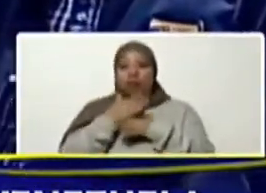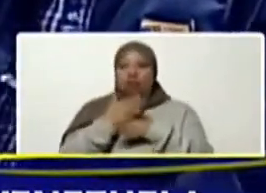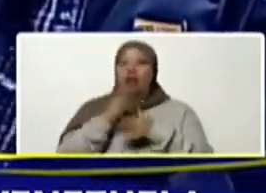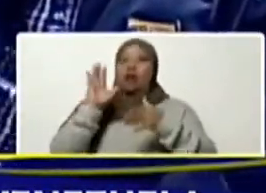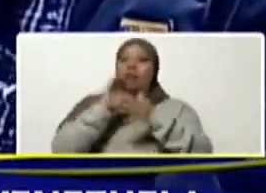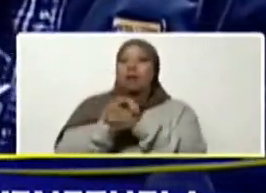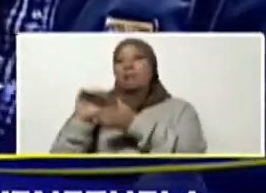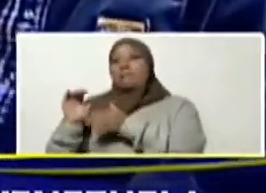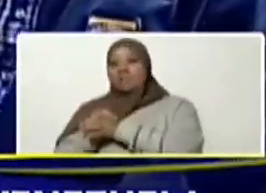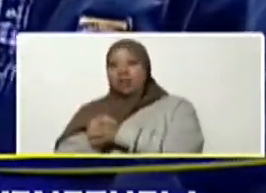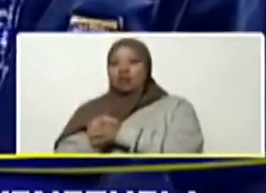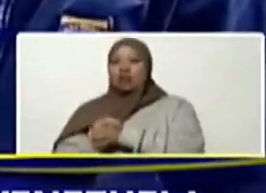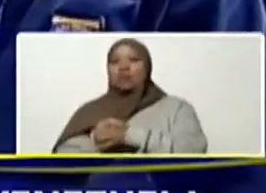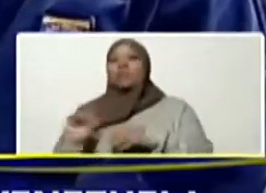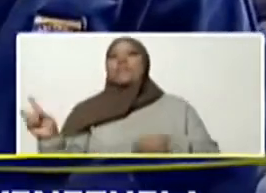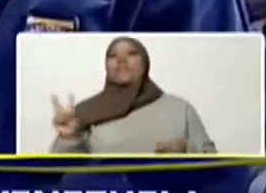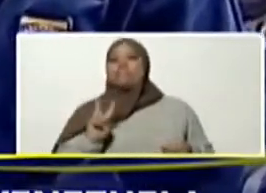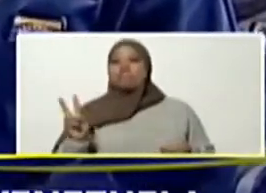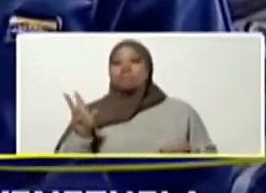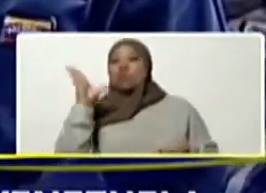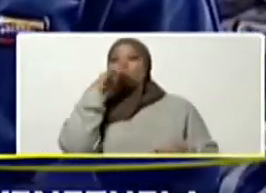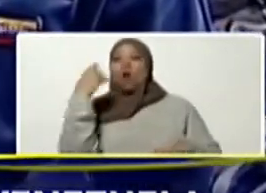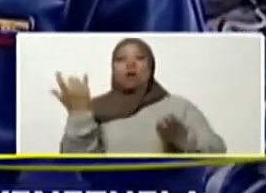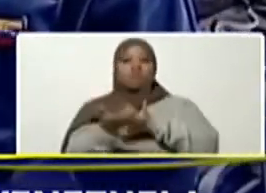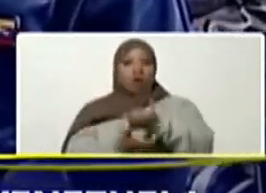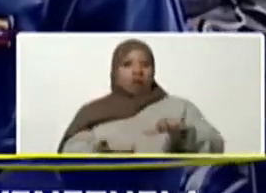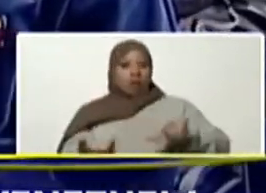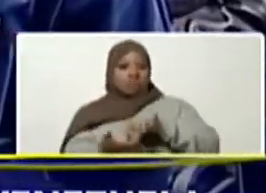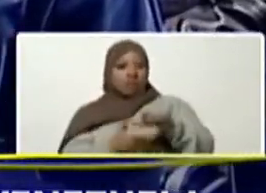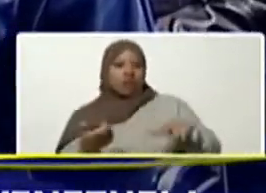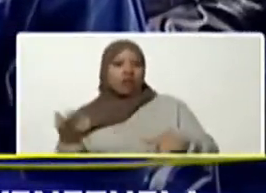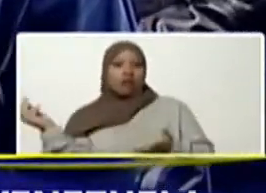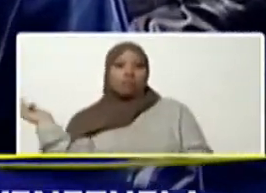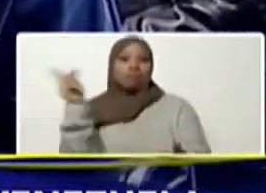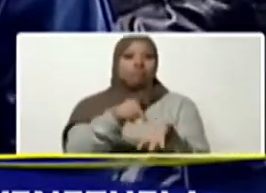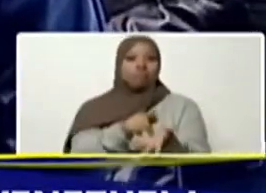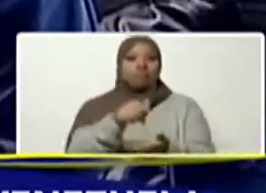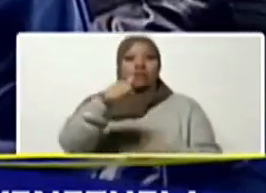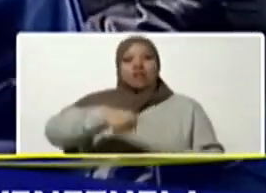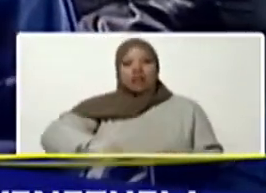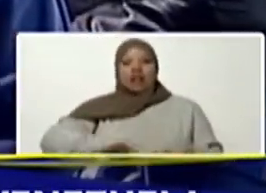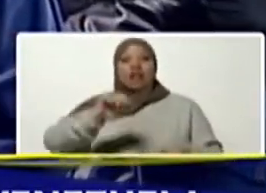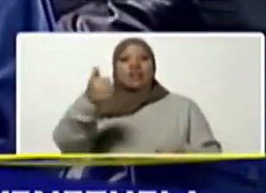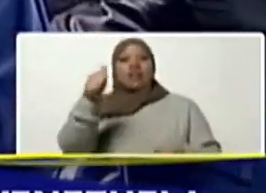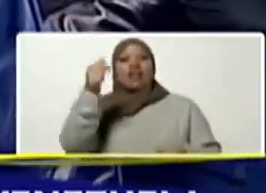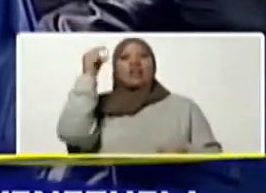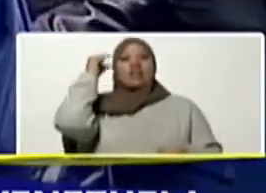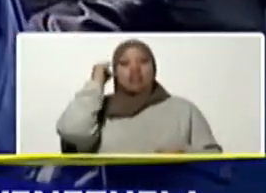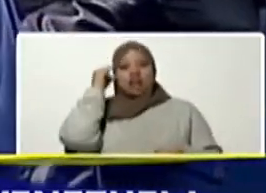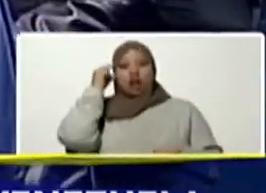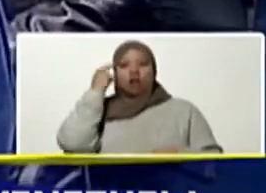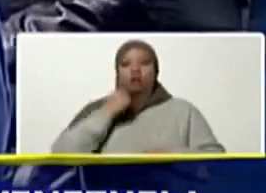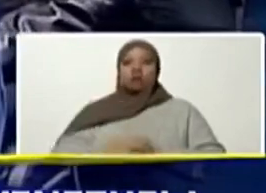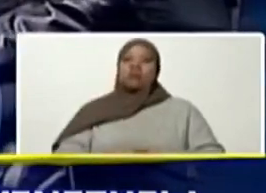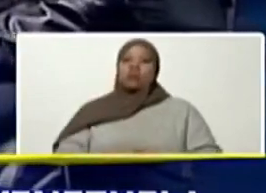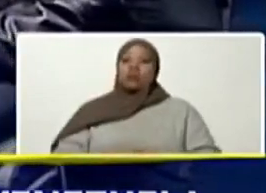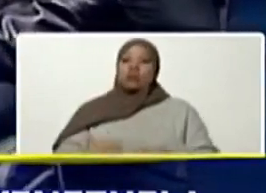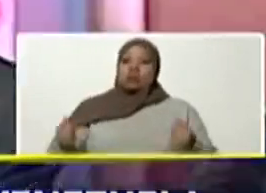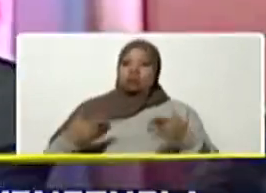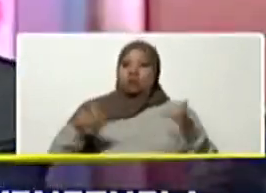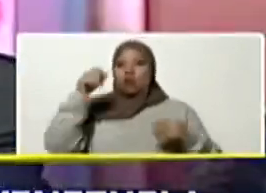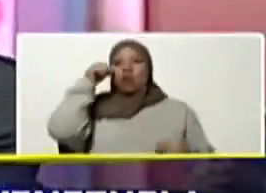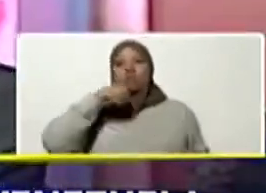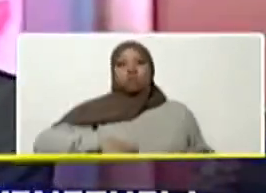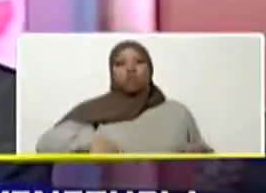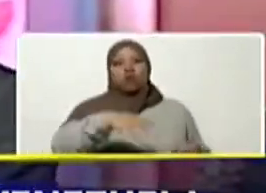venezolanas y venezolanos, de modo que no habrá excusa ni pretexto para no hacerse presente aquí en estos 10 días en que está abierta para el pueblo